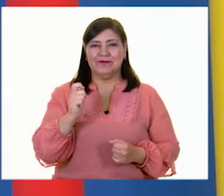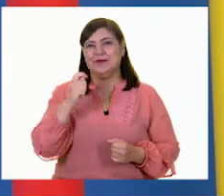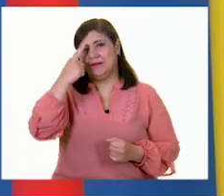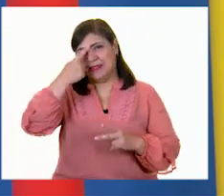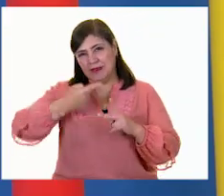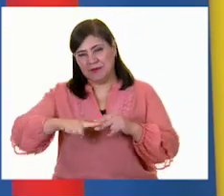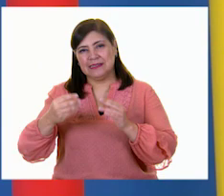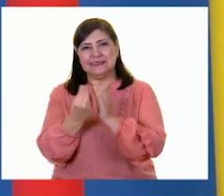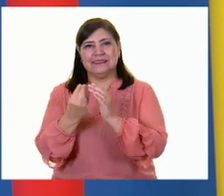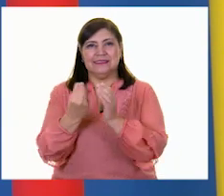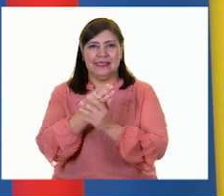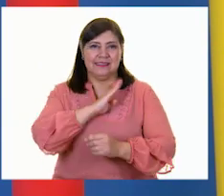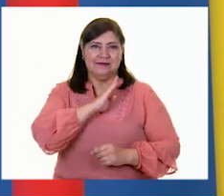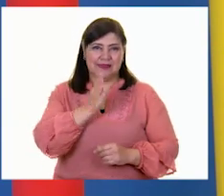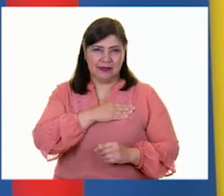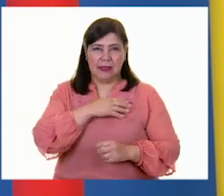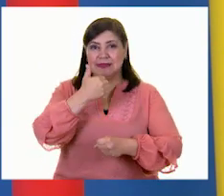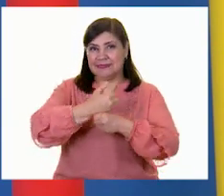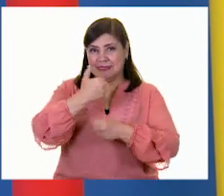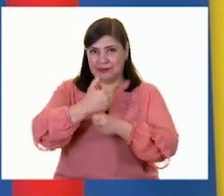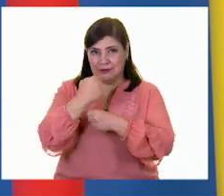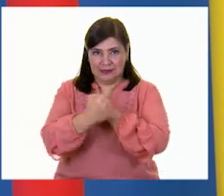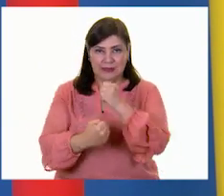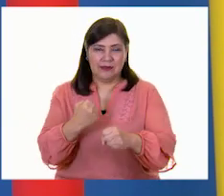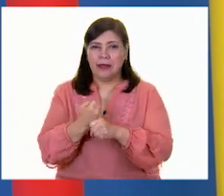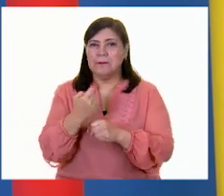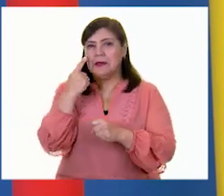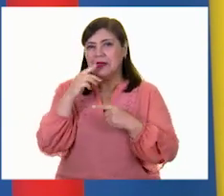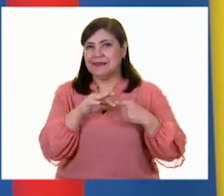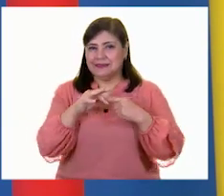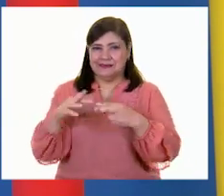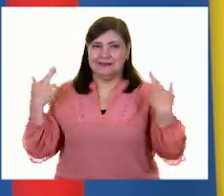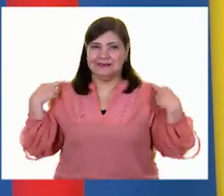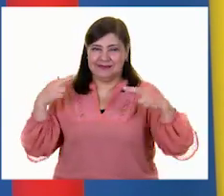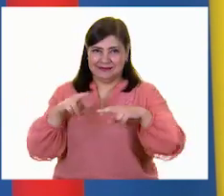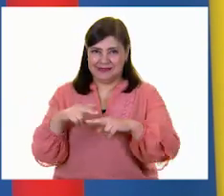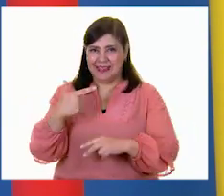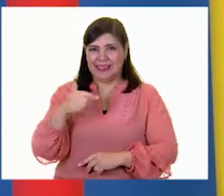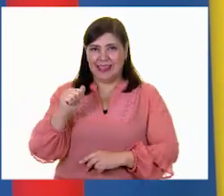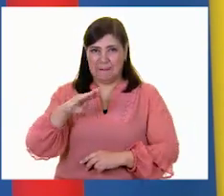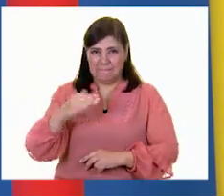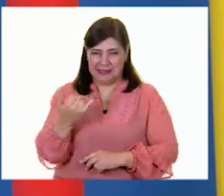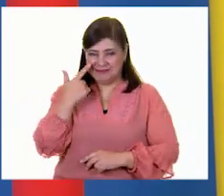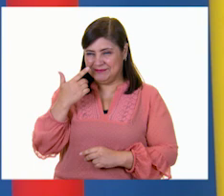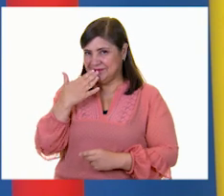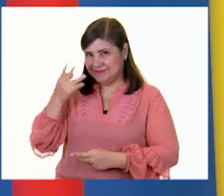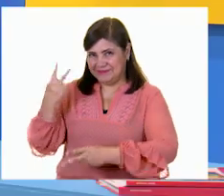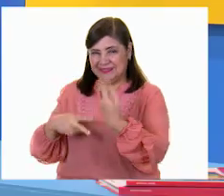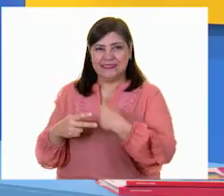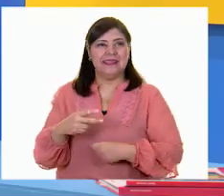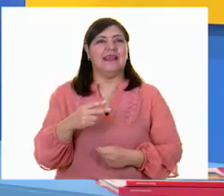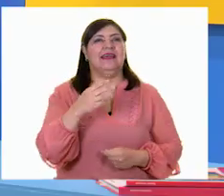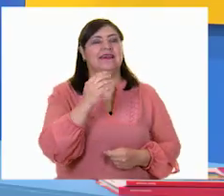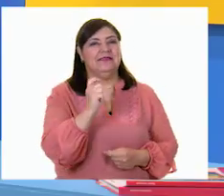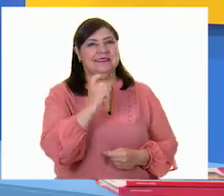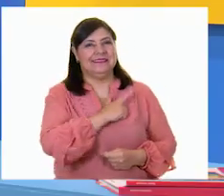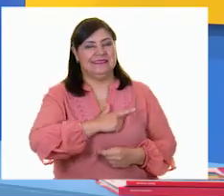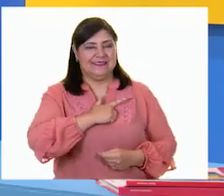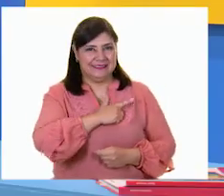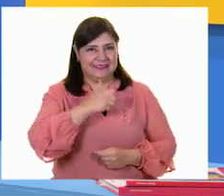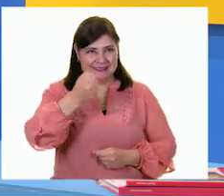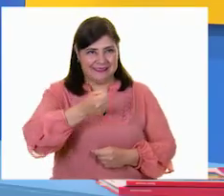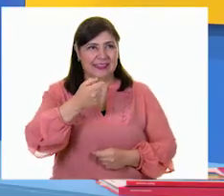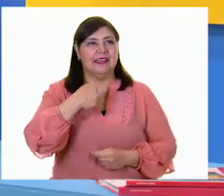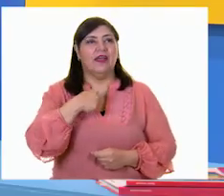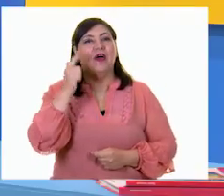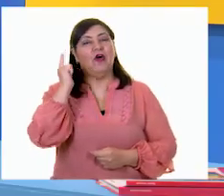esta sesión de español para sexto grado, para lo cual nos acompaña como siempre la maestra Gaby Rivas. Bienvenida, Gaby. María, qué gusto saludarte